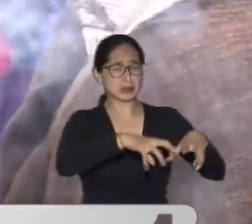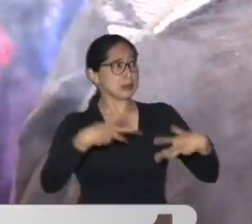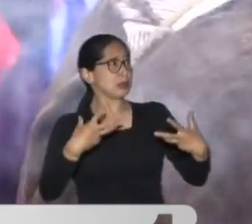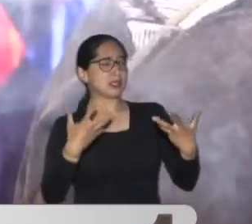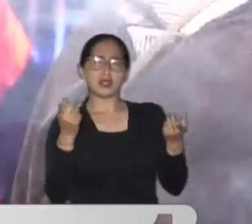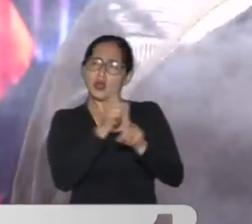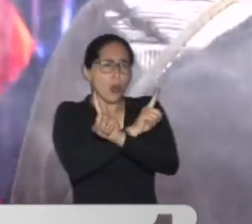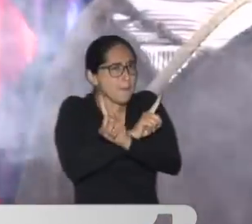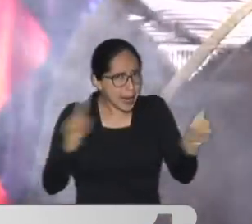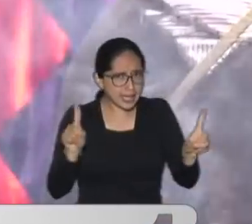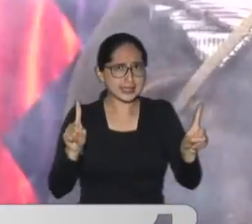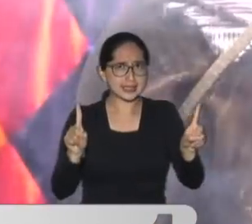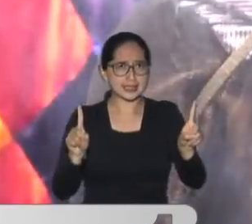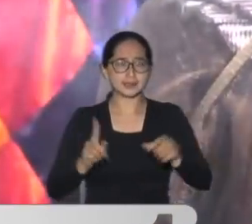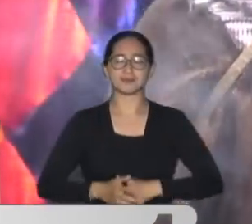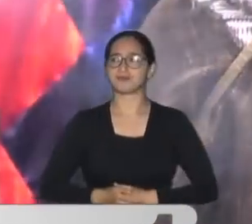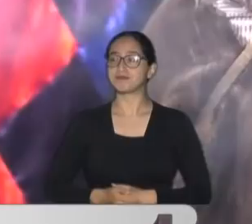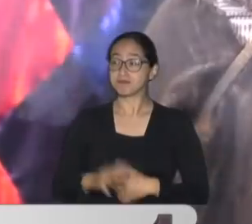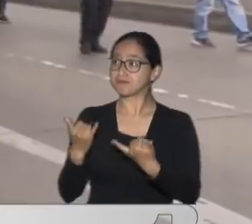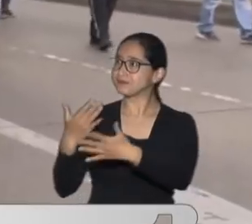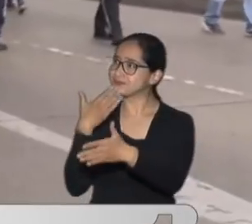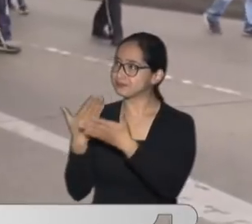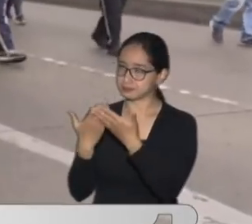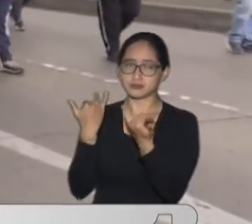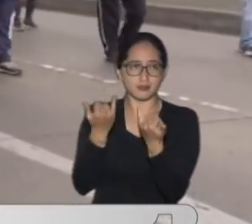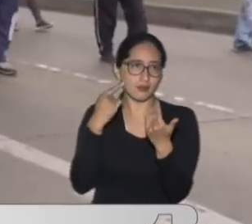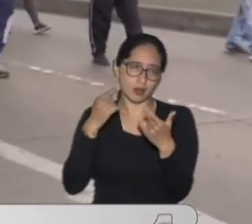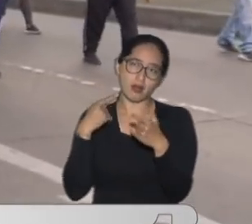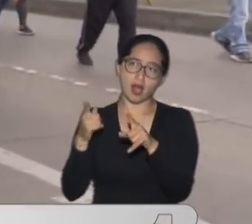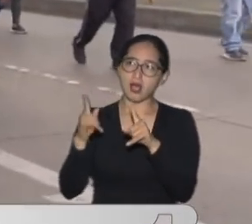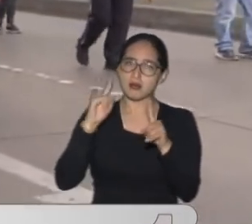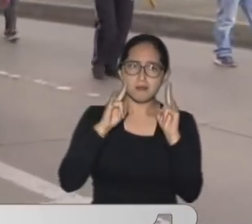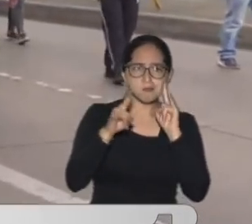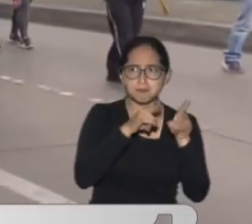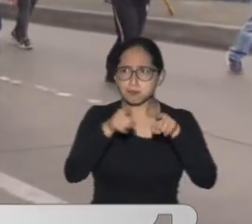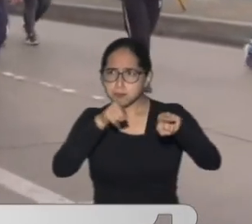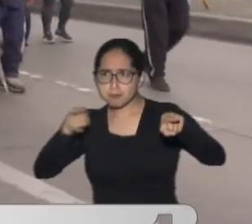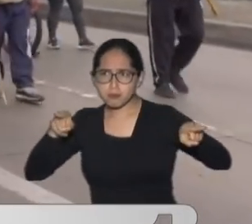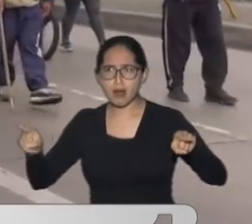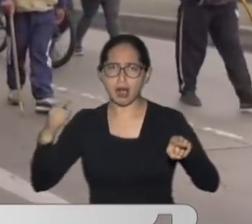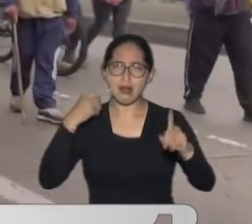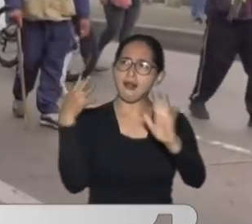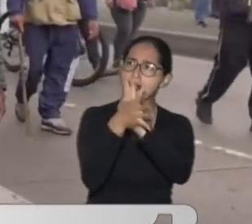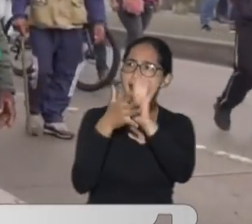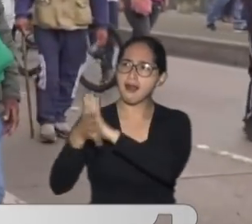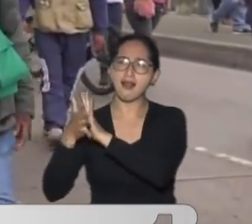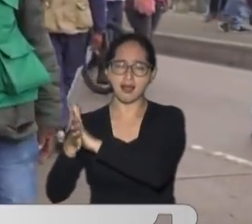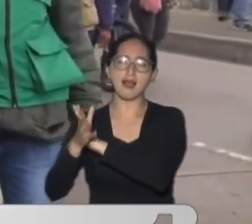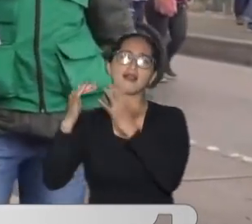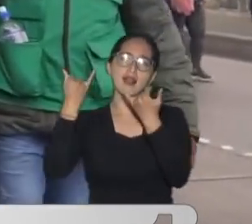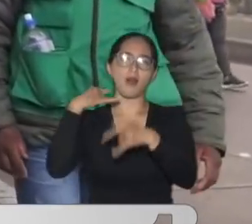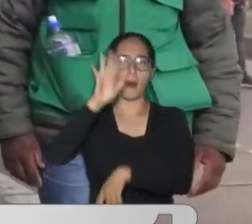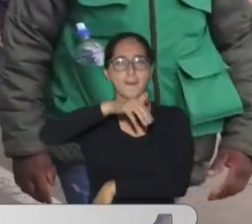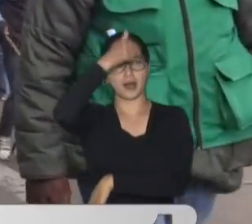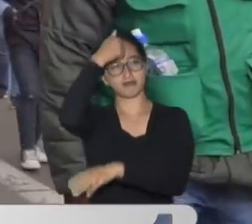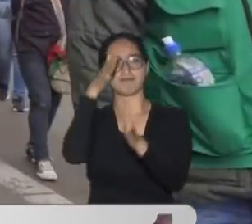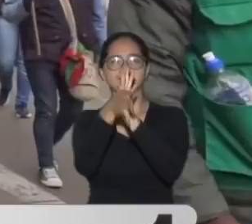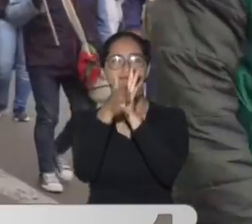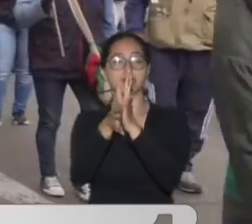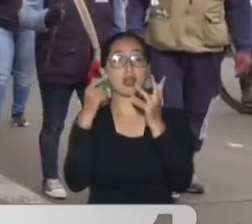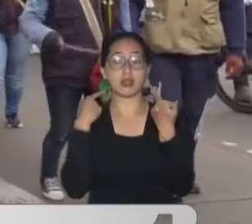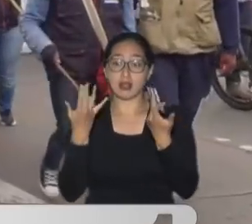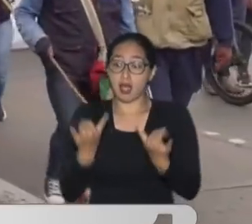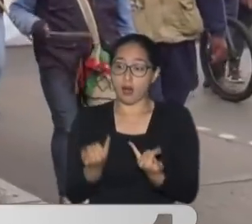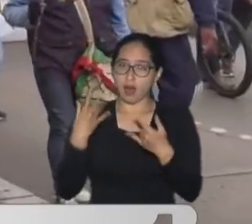Bueno, bien, muchas gracias. Estas son las voces que estamos recolectando justamente aquí en esta minga que se mueve hacia la Plaza